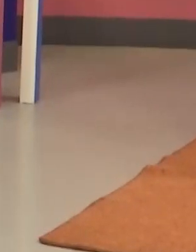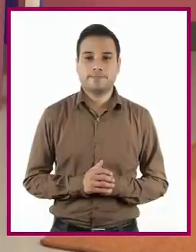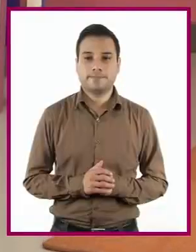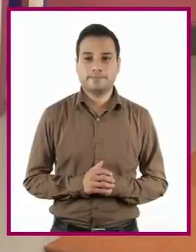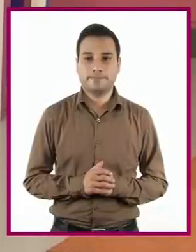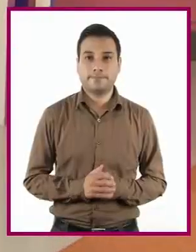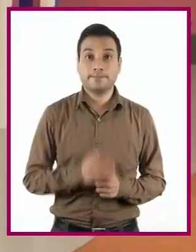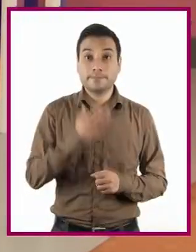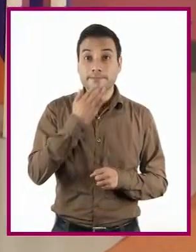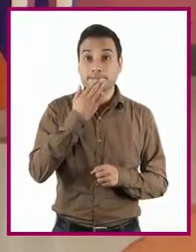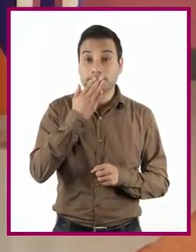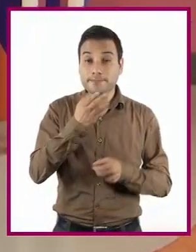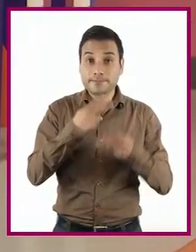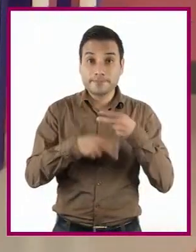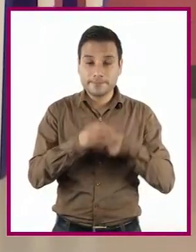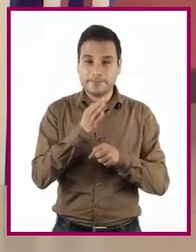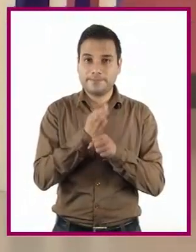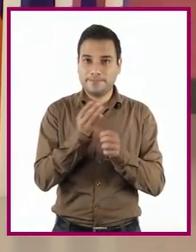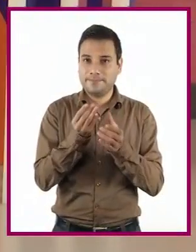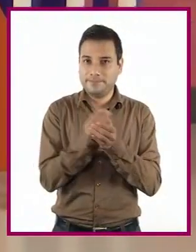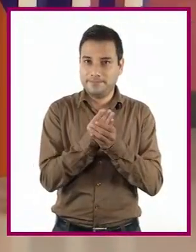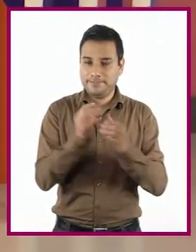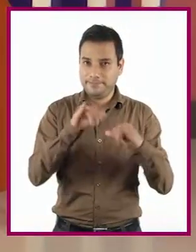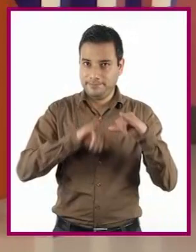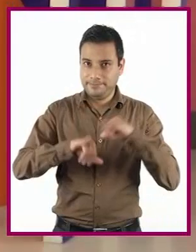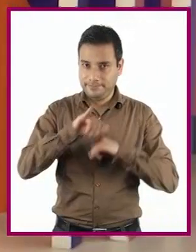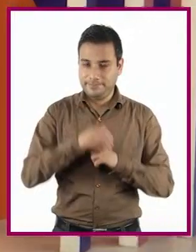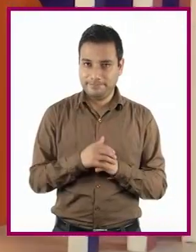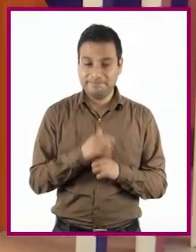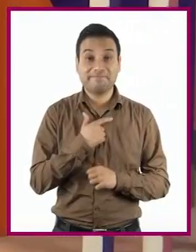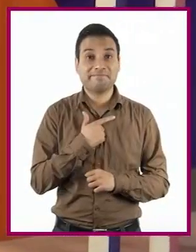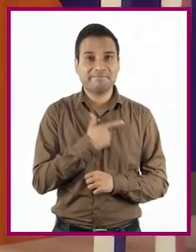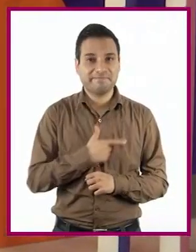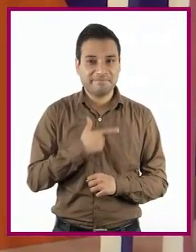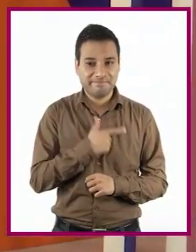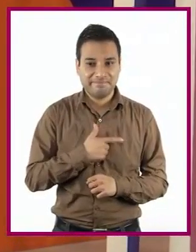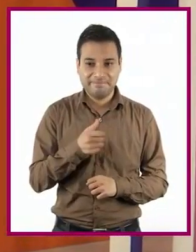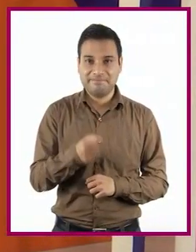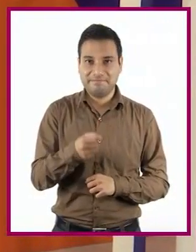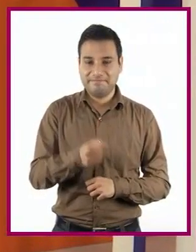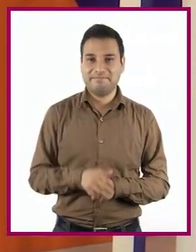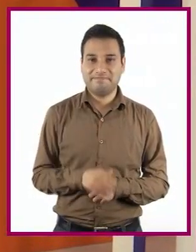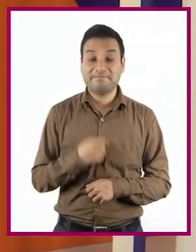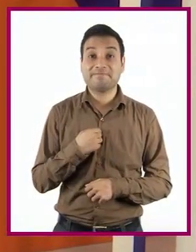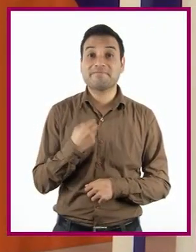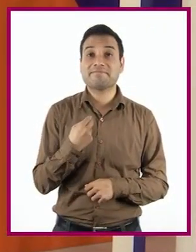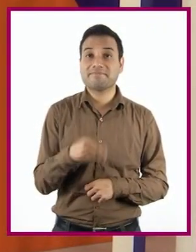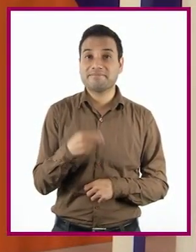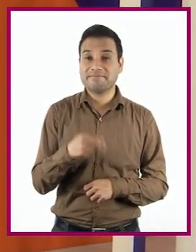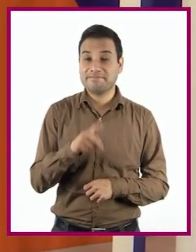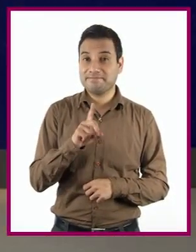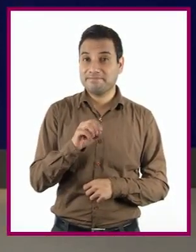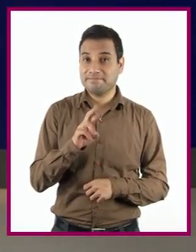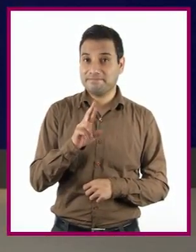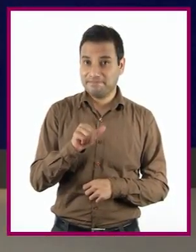Bienvenidas y bienvenidos a una sesión más de Ciencias Químicas. Es un gusto saludarlos. Mi nombre es Doraluz Martínez